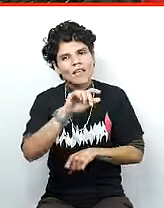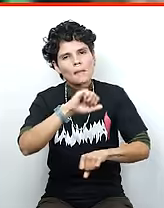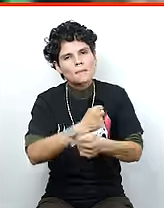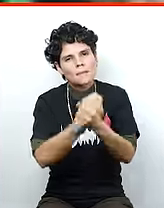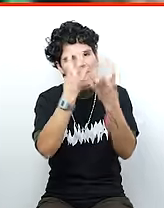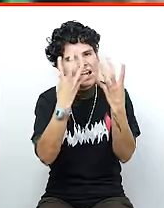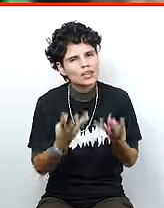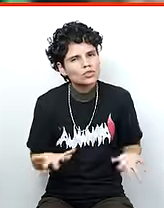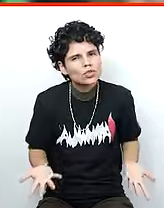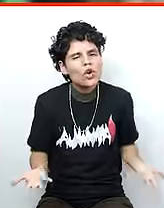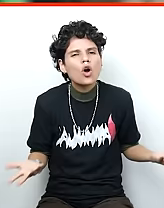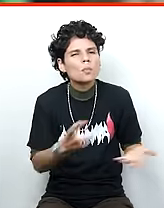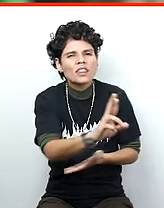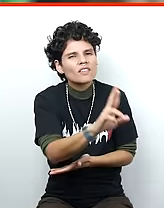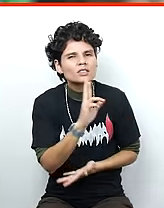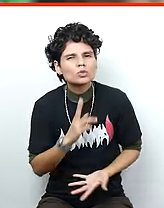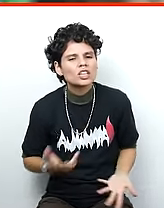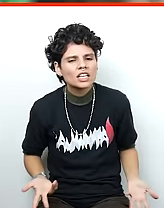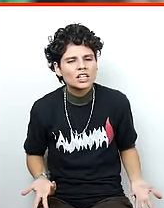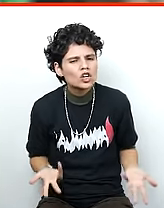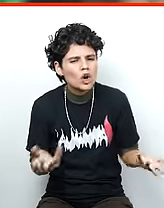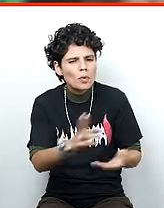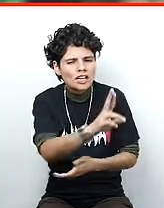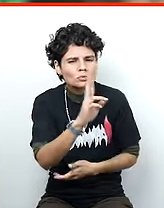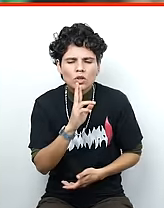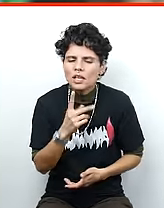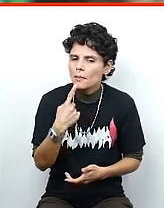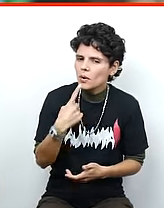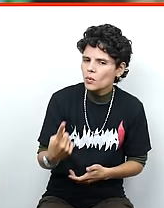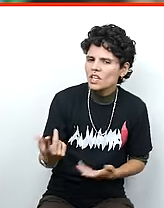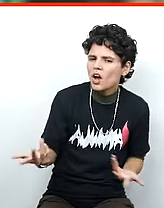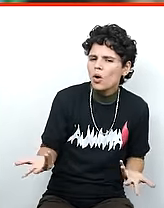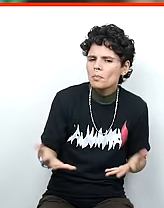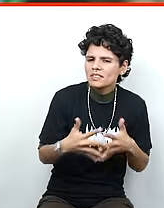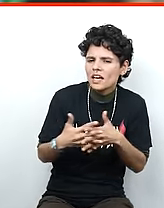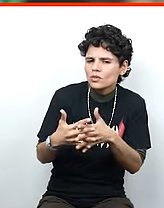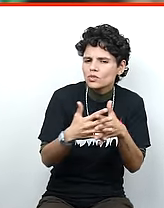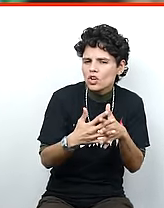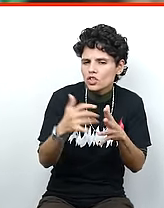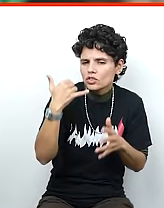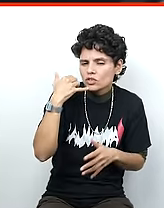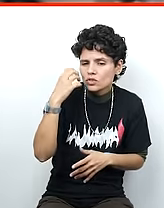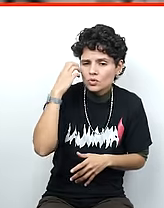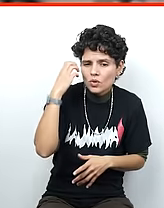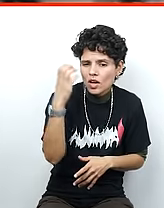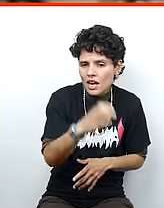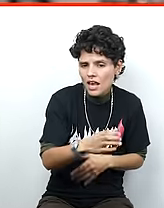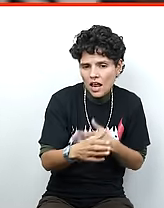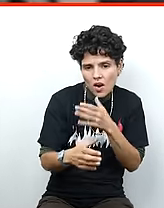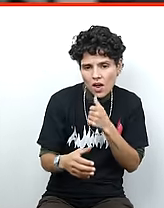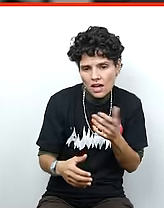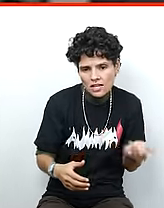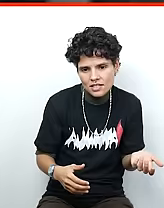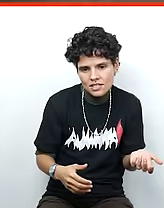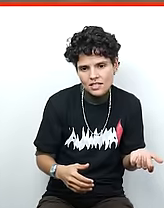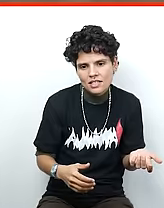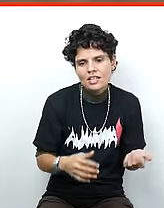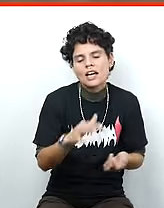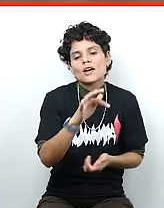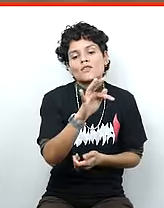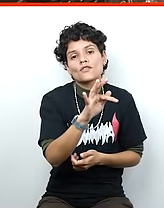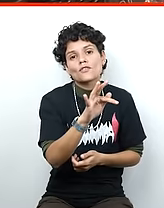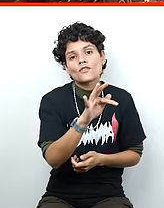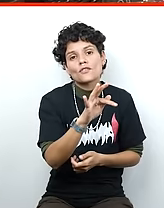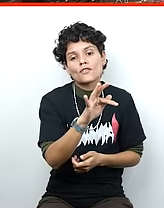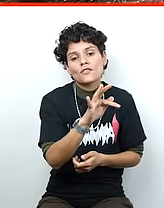si Juliano está preso, ¿cómo te va a responder? Perdón, ¿en Estados Unidos adentro de cárcel no hay celular? No, en la federal